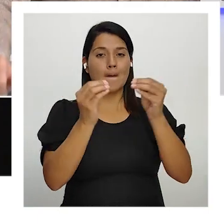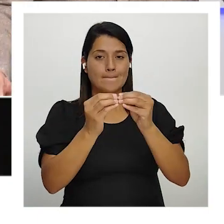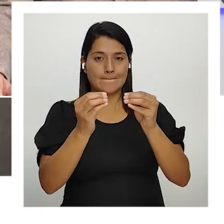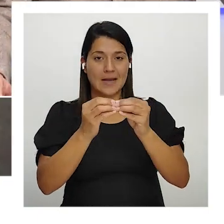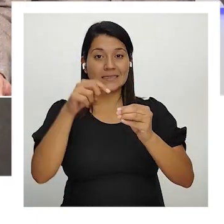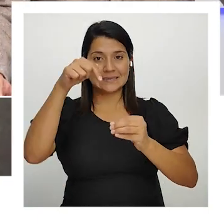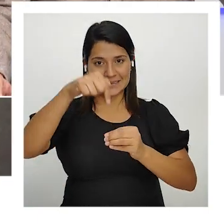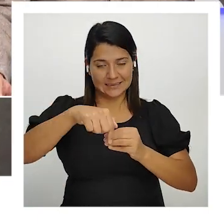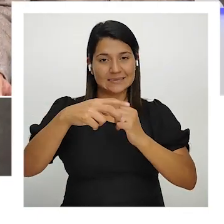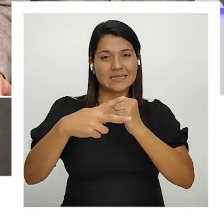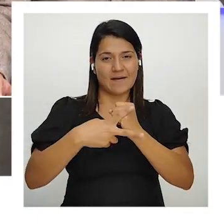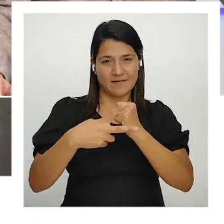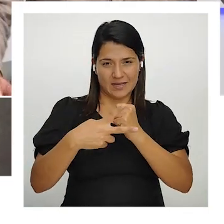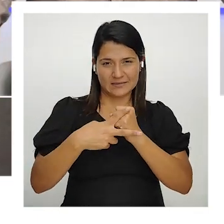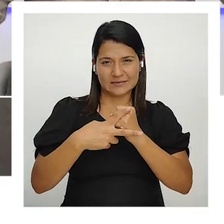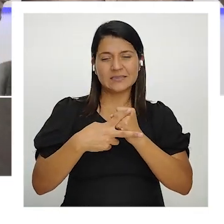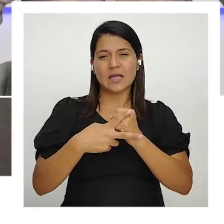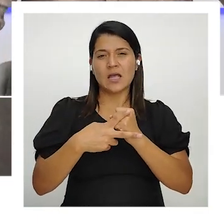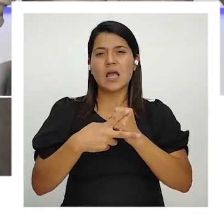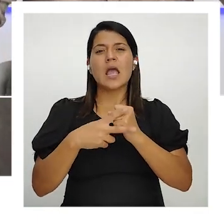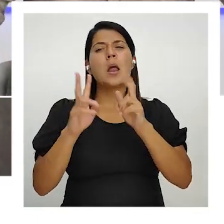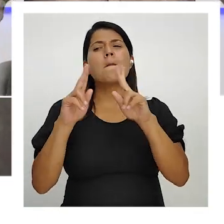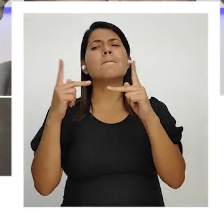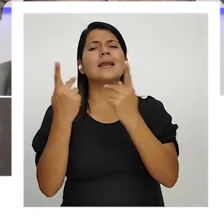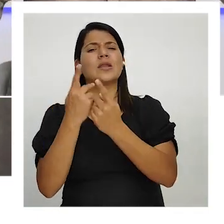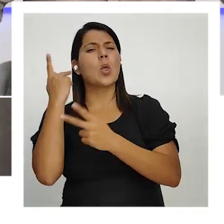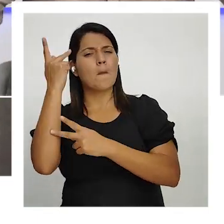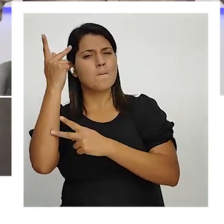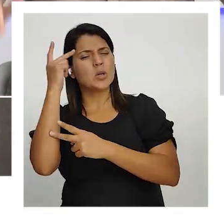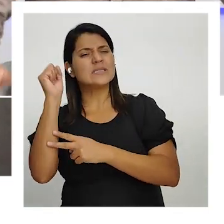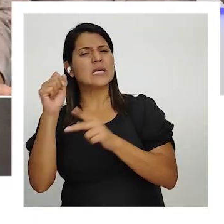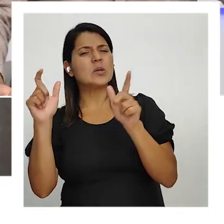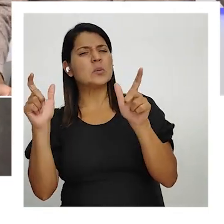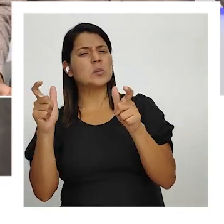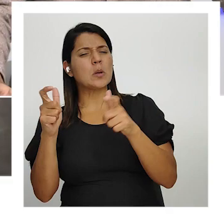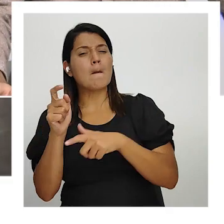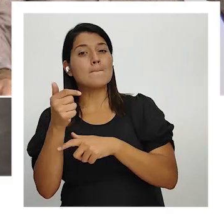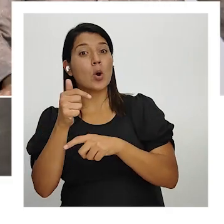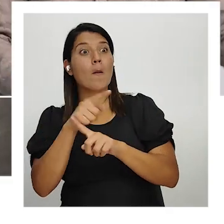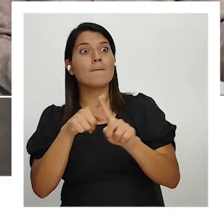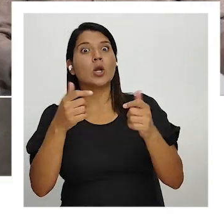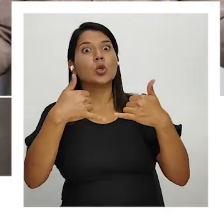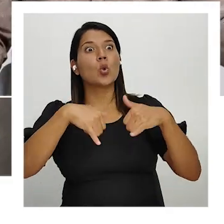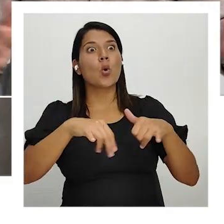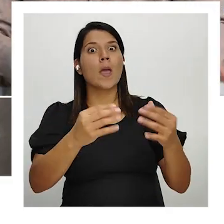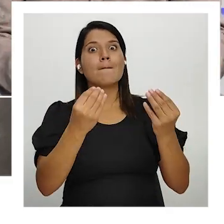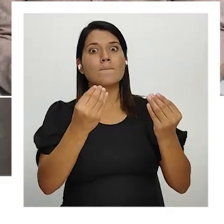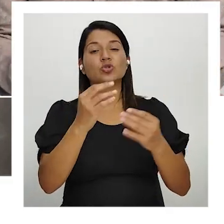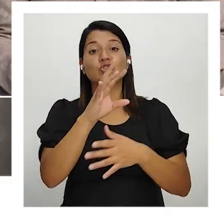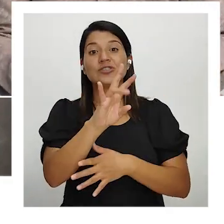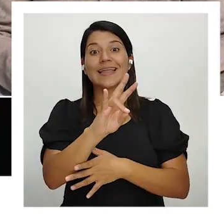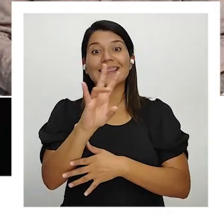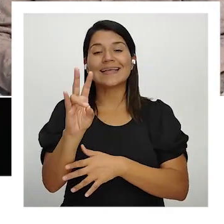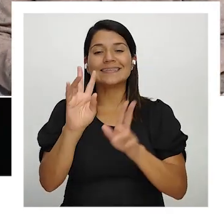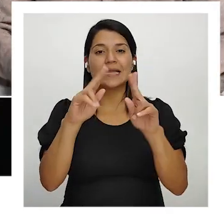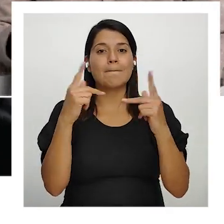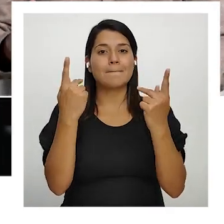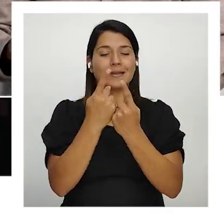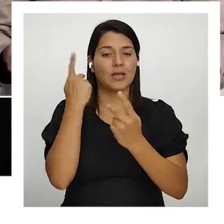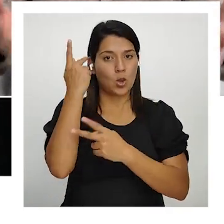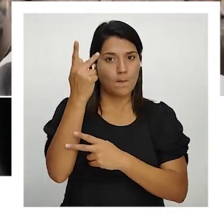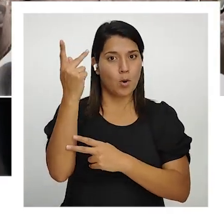la cantidad de partidos políticos, que aún así son muchos, son 77 los que están participando, pero la cantidad